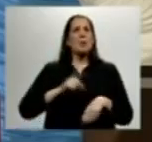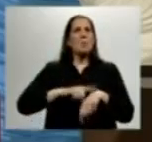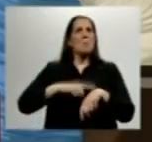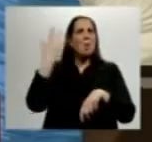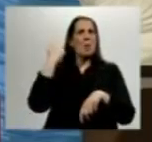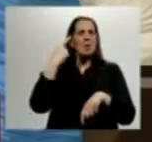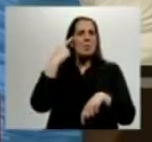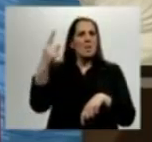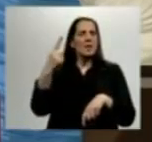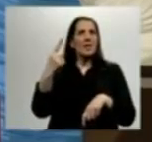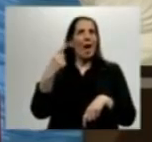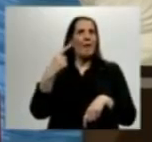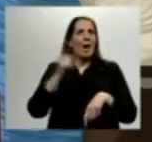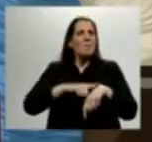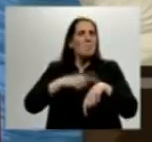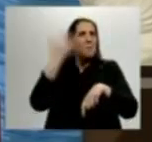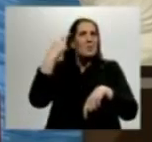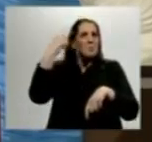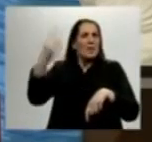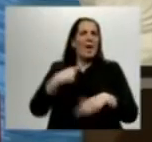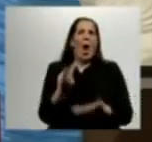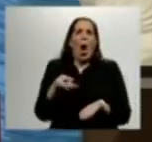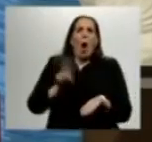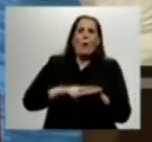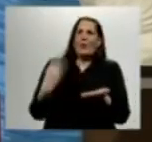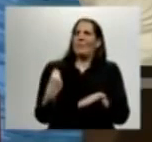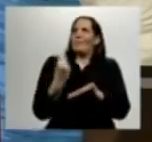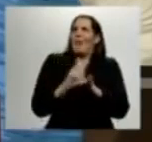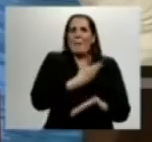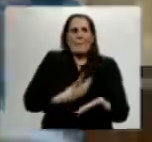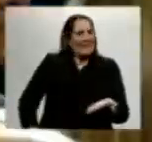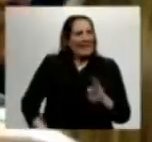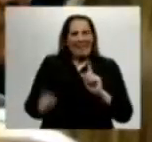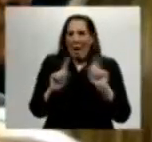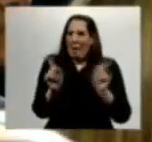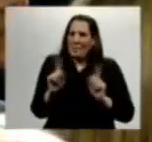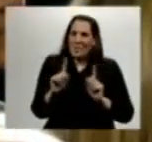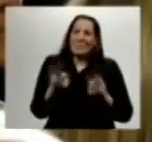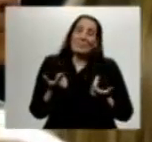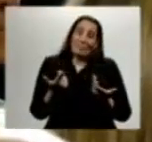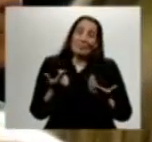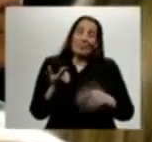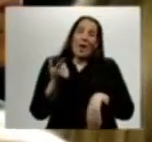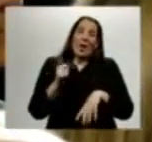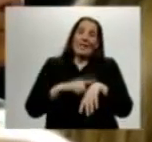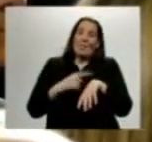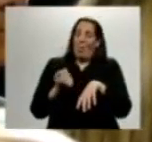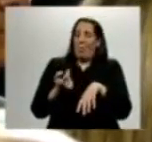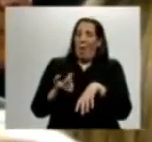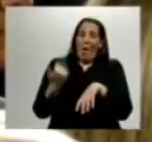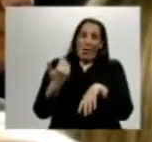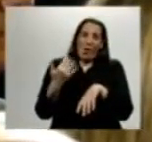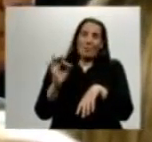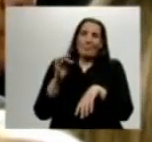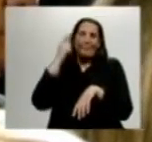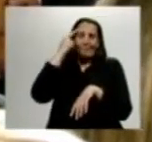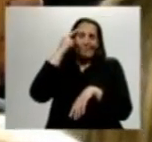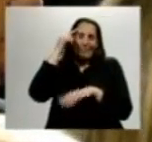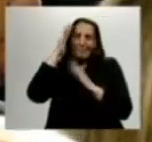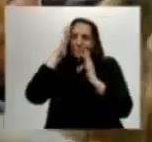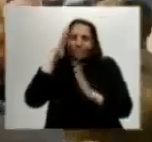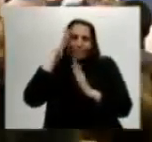podía volver a ser presidenta. Habían pasado cosas en mi vida hacía muy pocos meses que, bueno, me tenían la cabeza tal